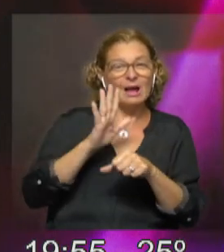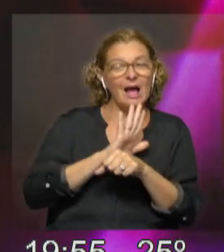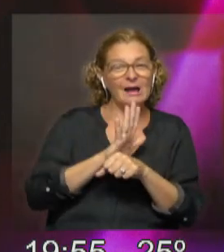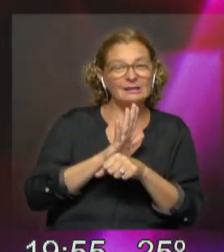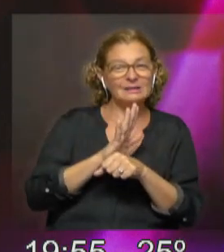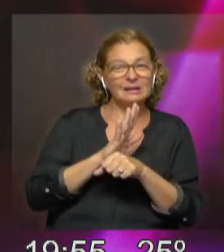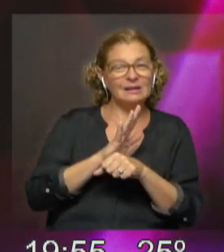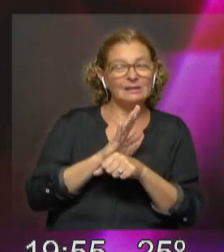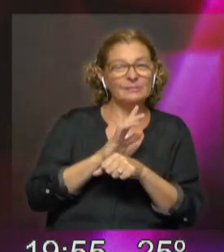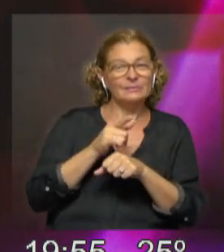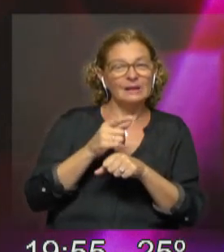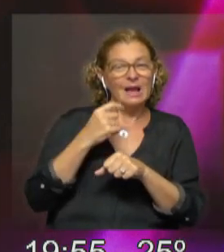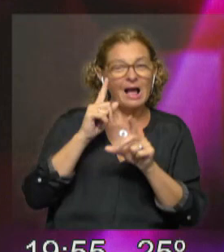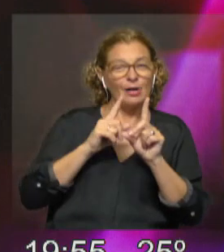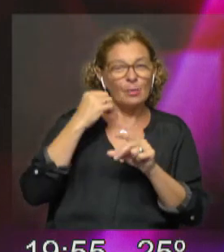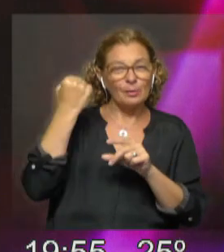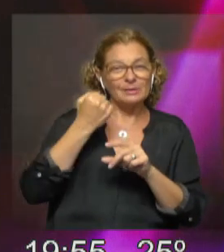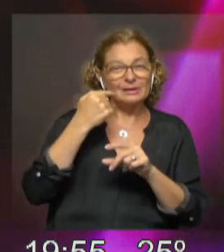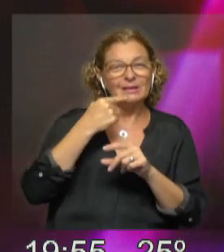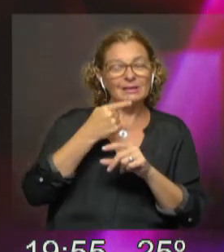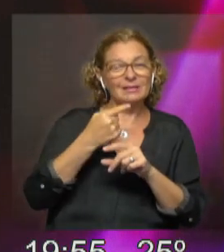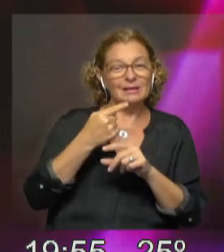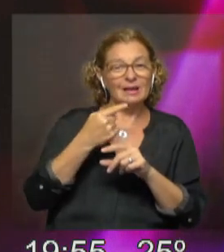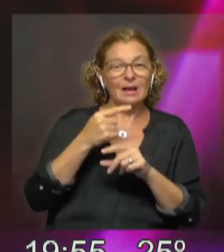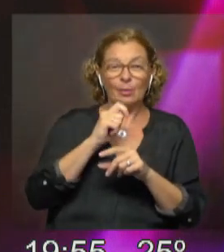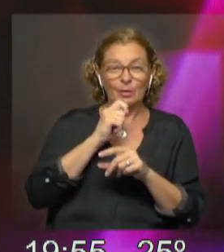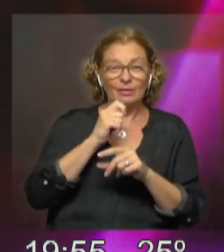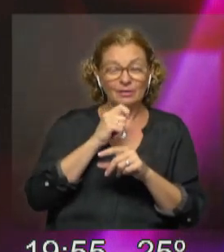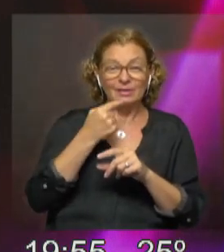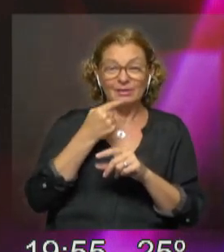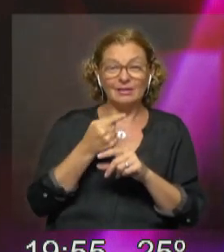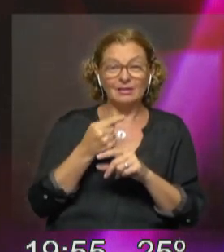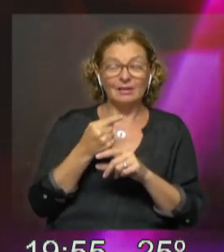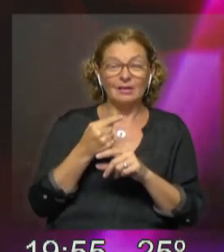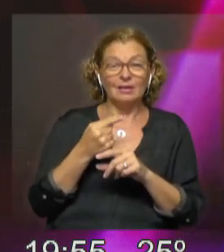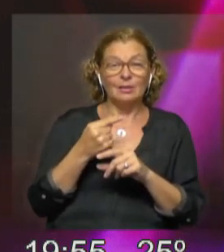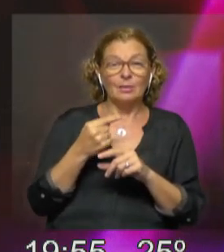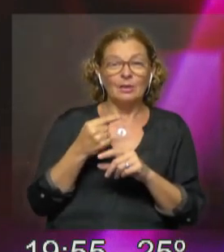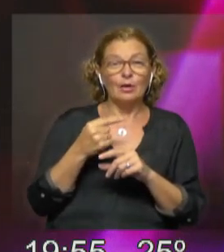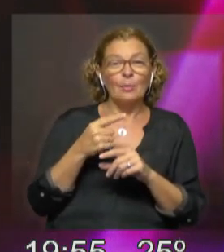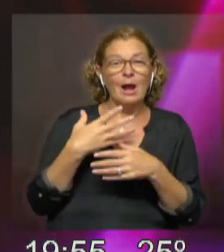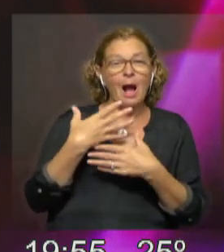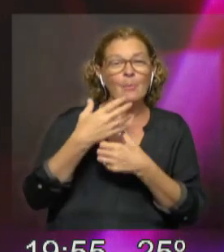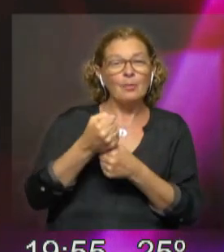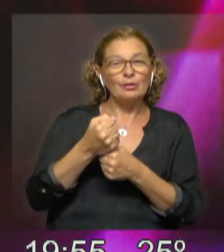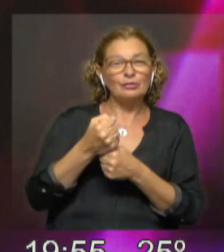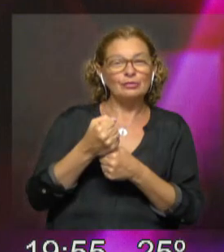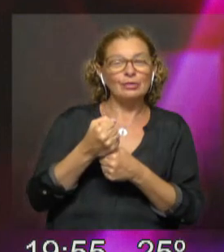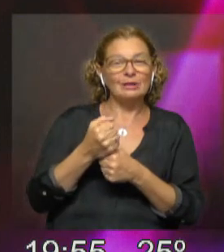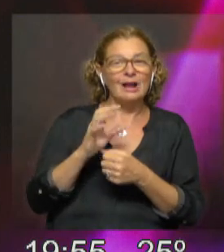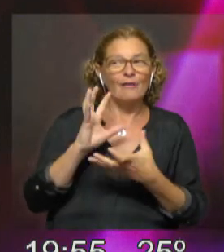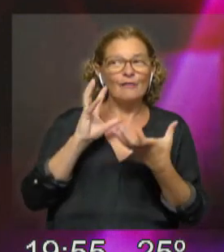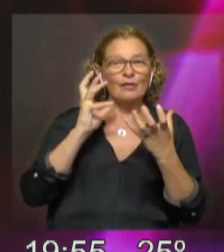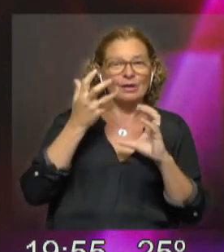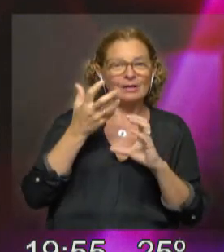Lésbico, y una parte importante que nos mencionaban cuando estuvimos haciendo estas entrevistas era el sostén y la reparación de las